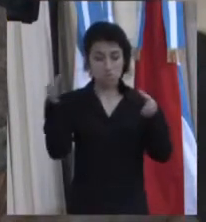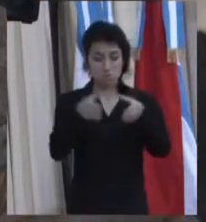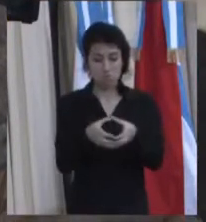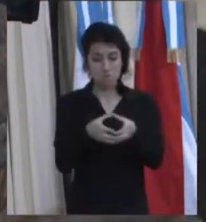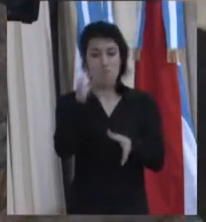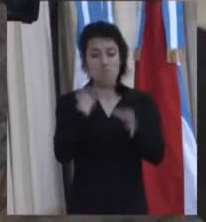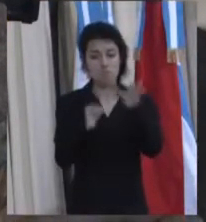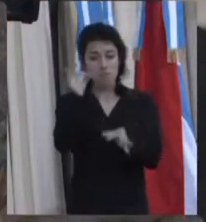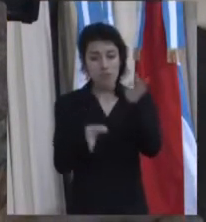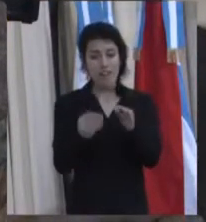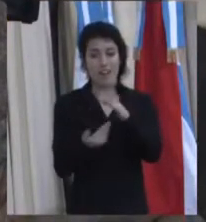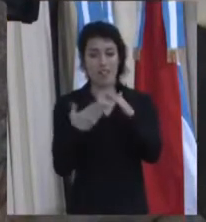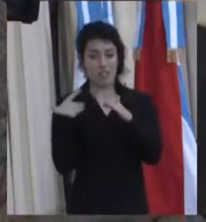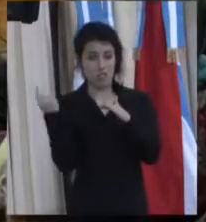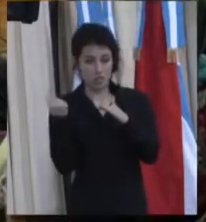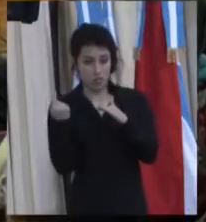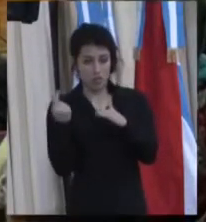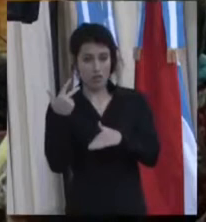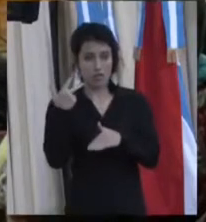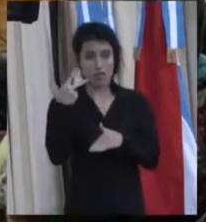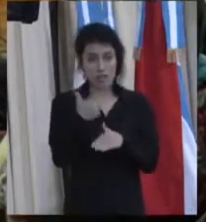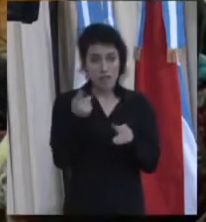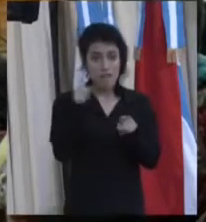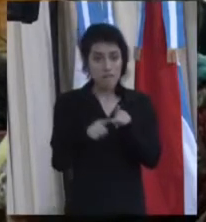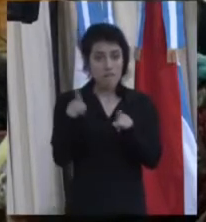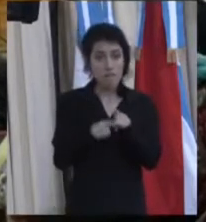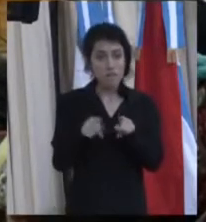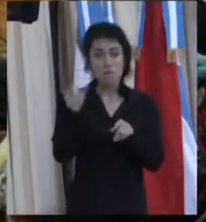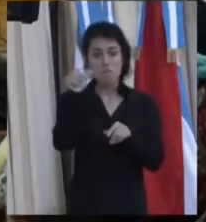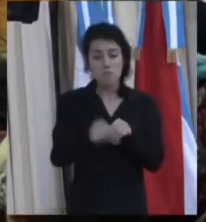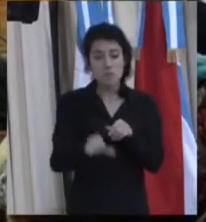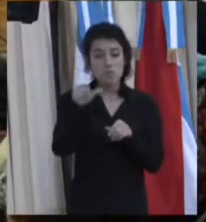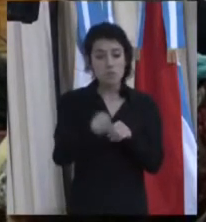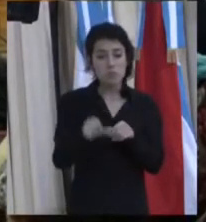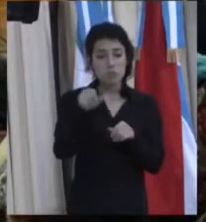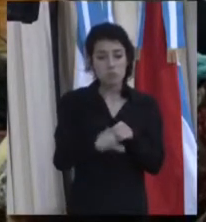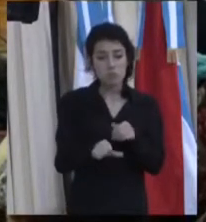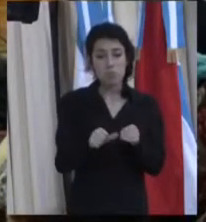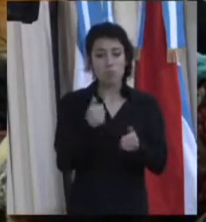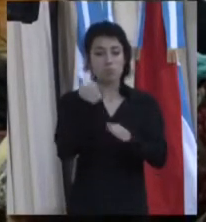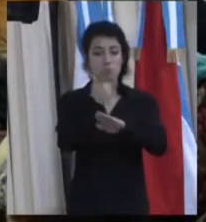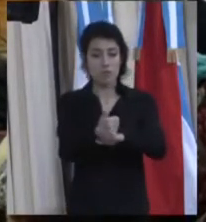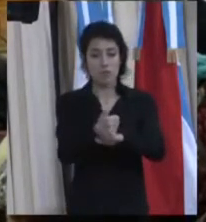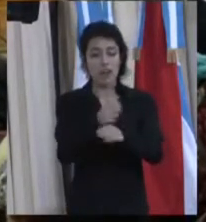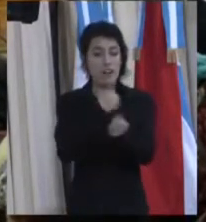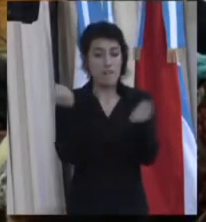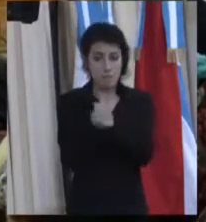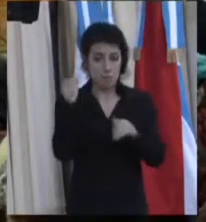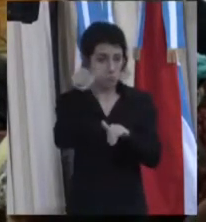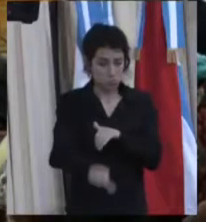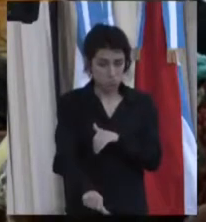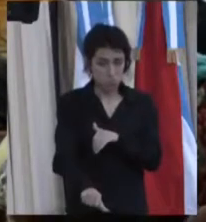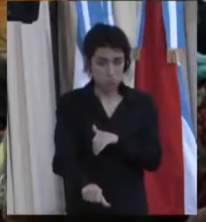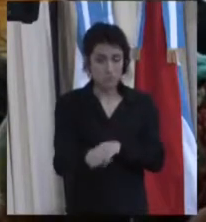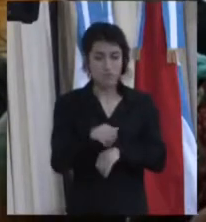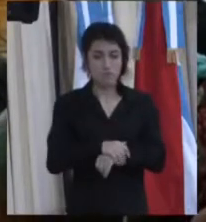se elige el nuevo rector en tres vueltas y pierde, digamos, el candidato reformista,